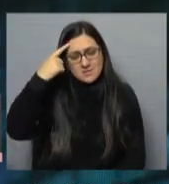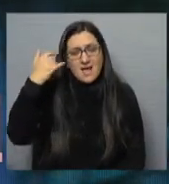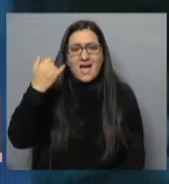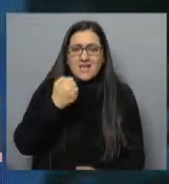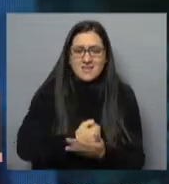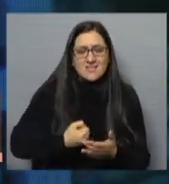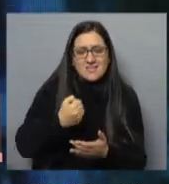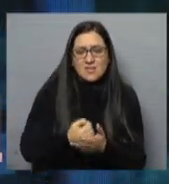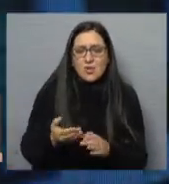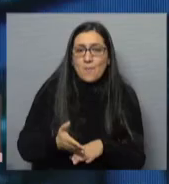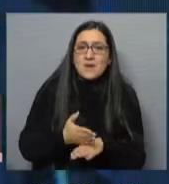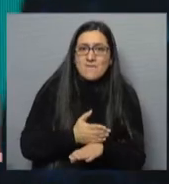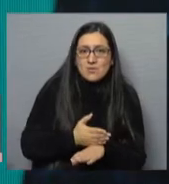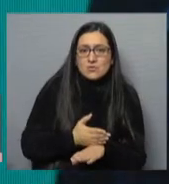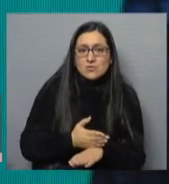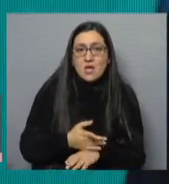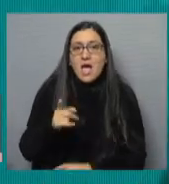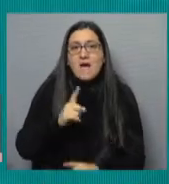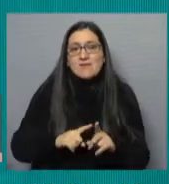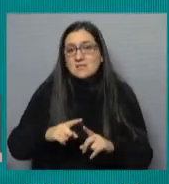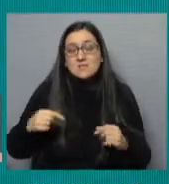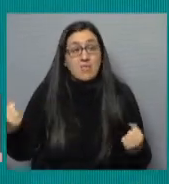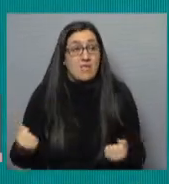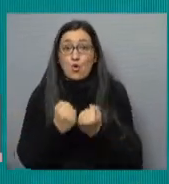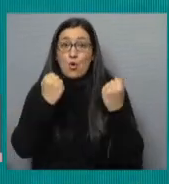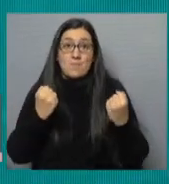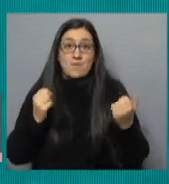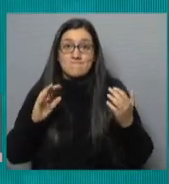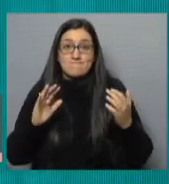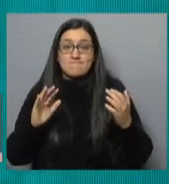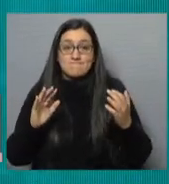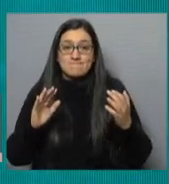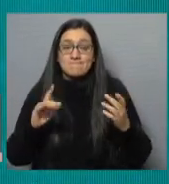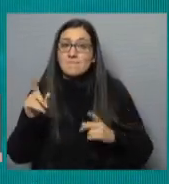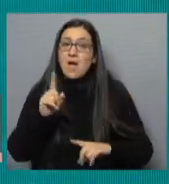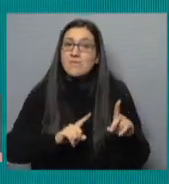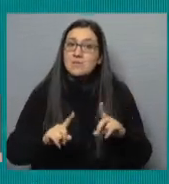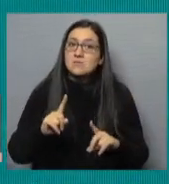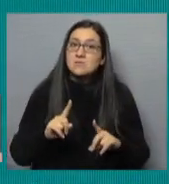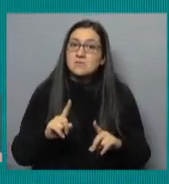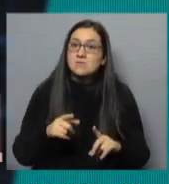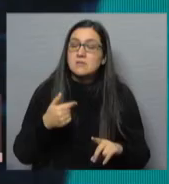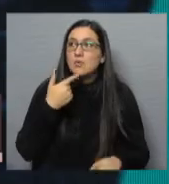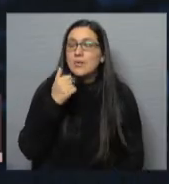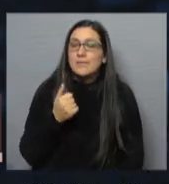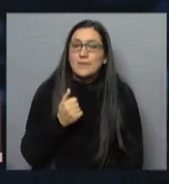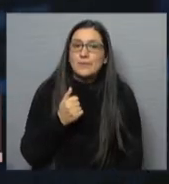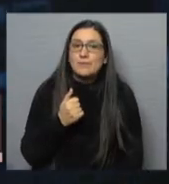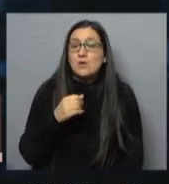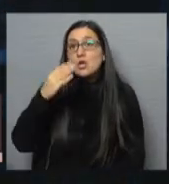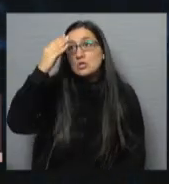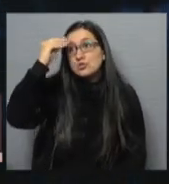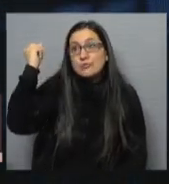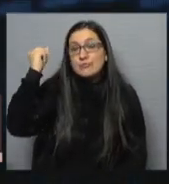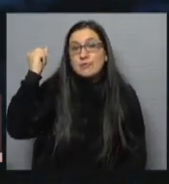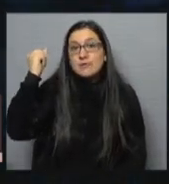intentos previos. A veces es más impulsiva y a veces, por ejemplo, se olvida, por